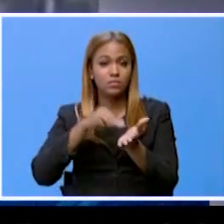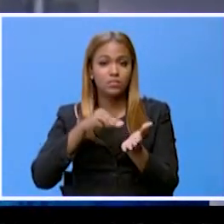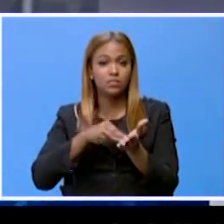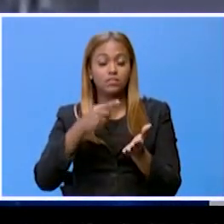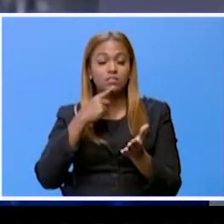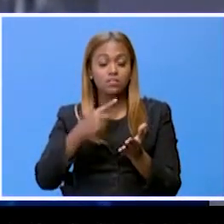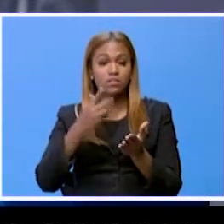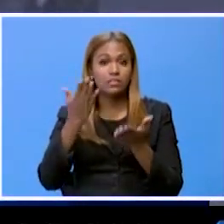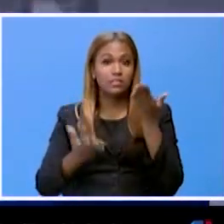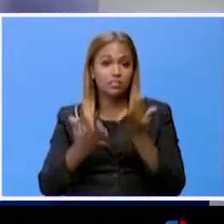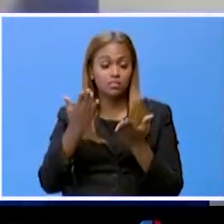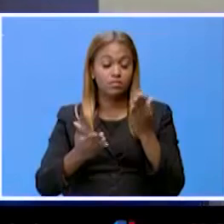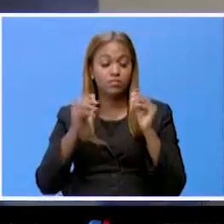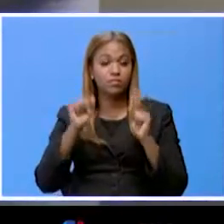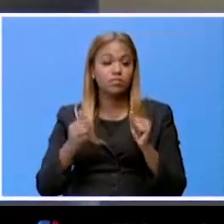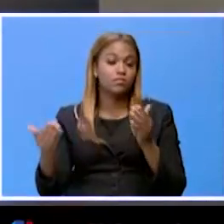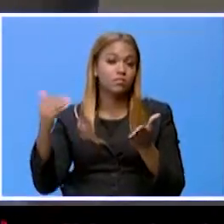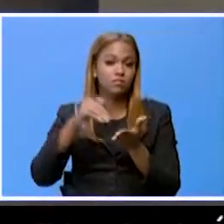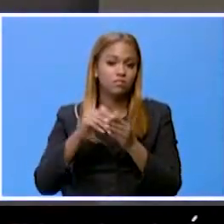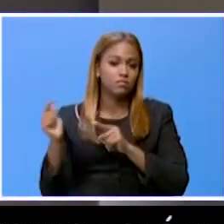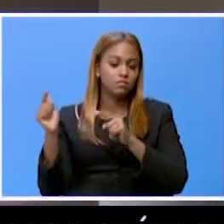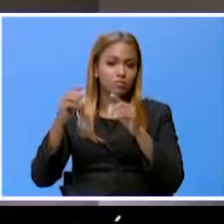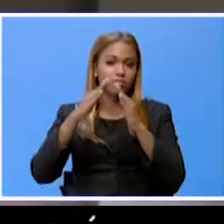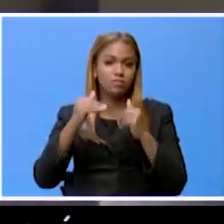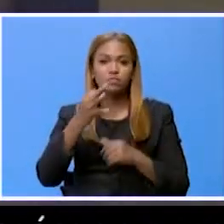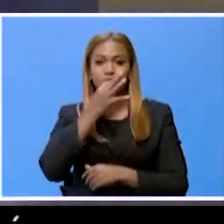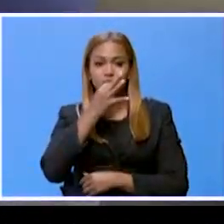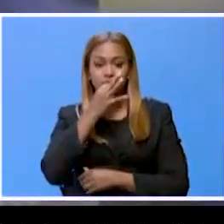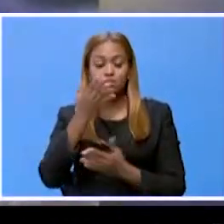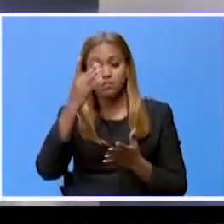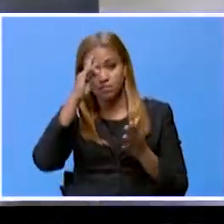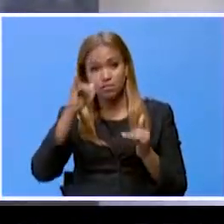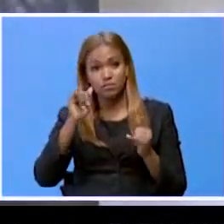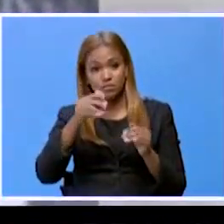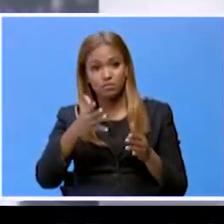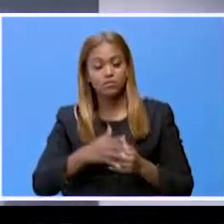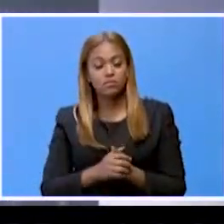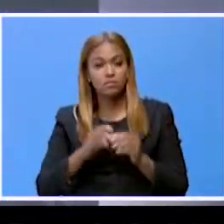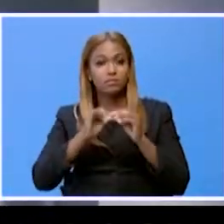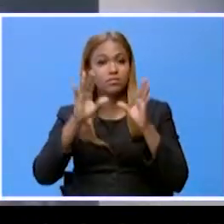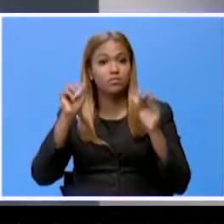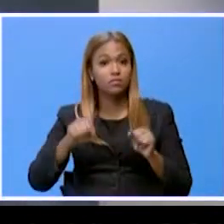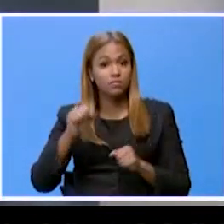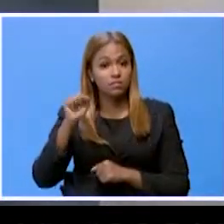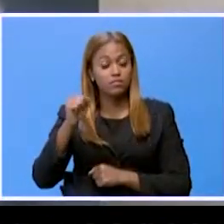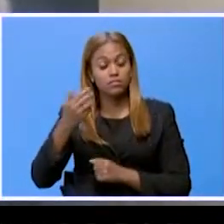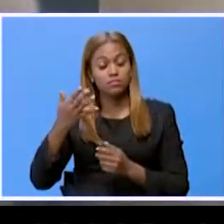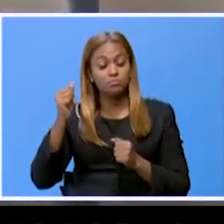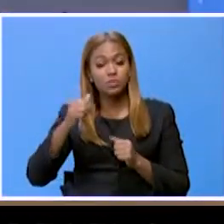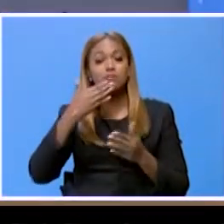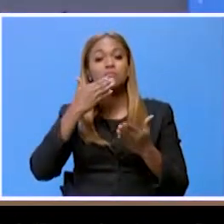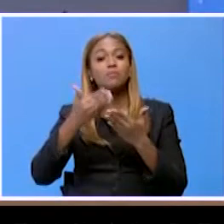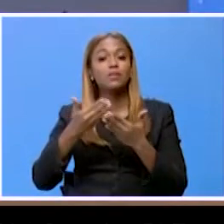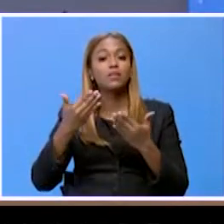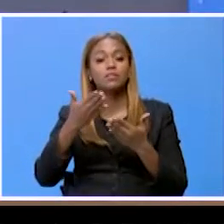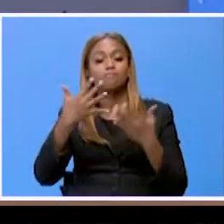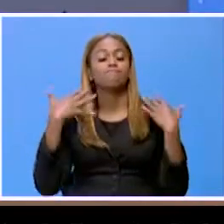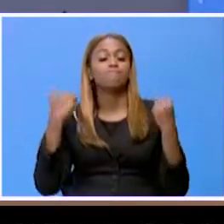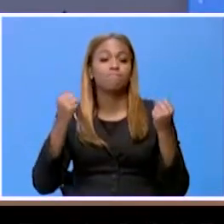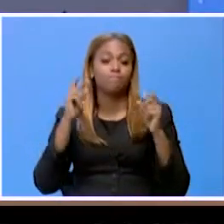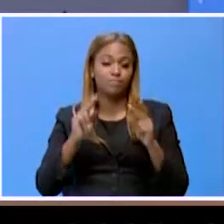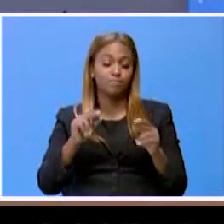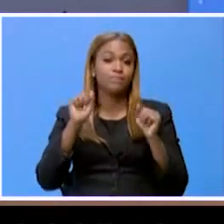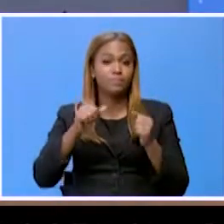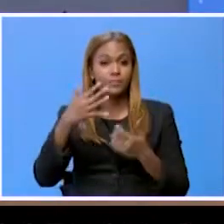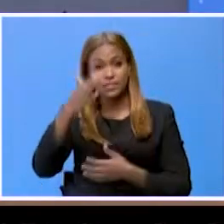dicen que quizás pueda retornar a casa pronto. Ojalá y así sea. Claro que sí, desearle lo mejor y una pronta